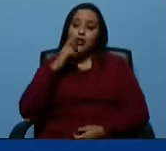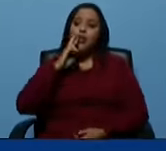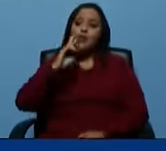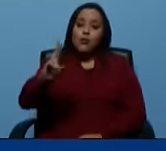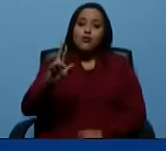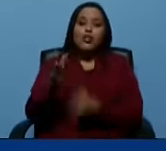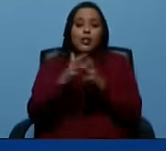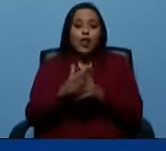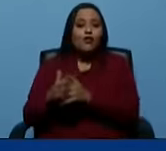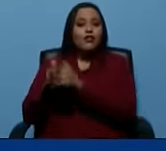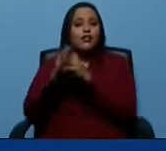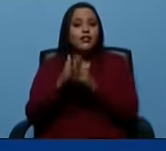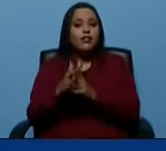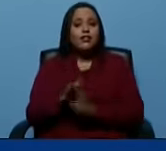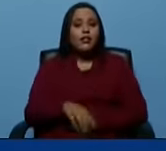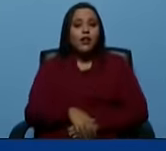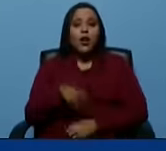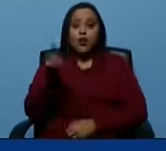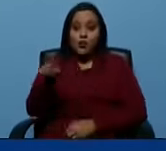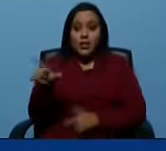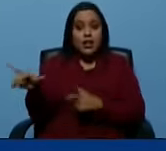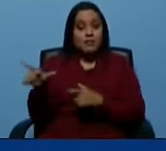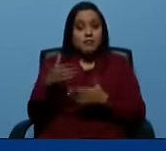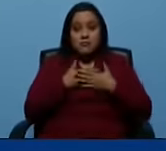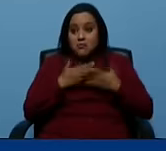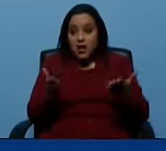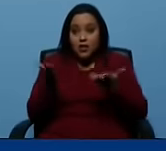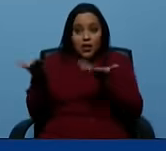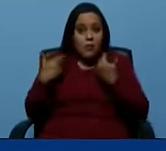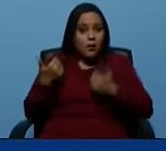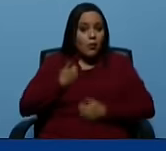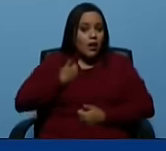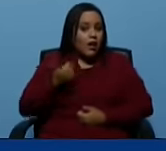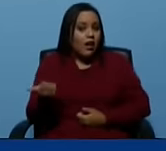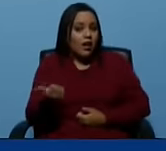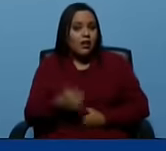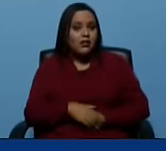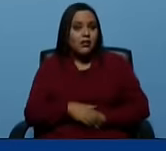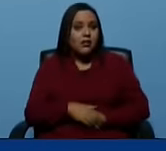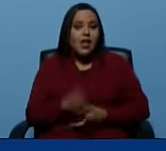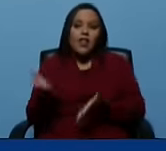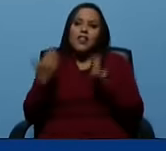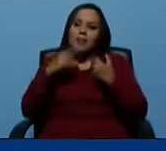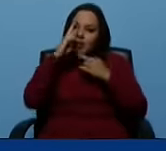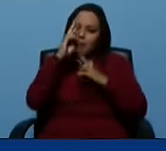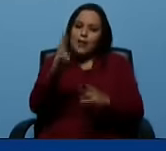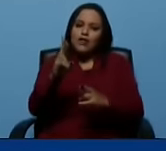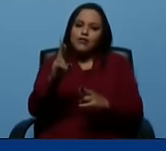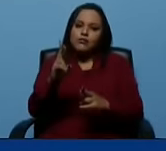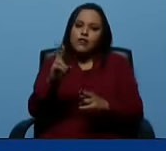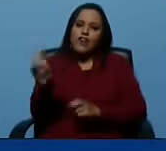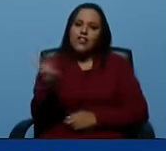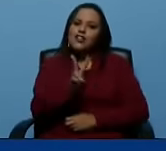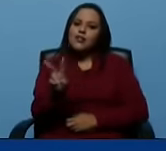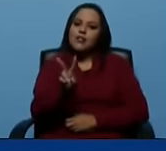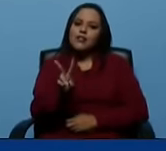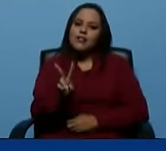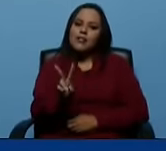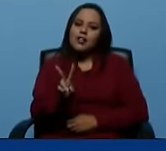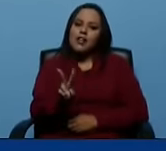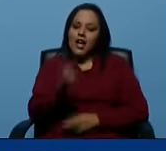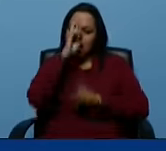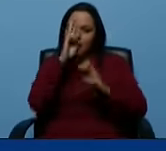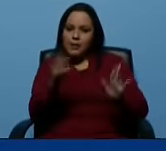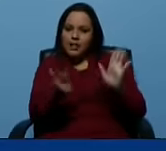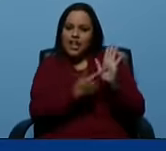los Estados Unidos de Norteamérica, ¿están dispuestos a darme lo que sea? Dame respeto a Venezuela, respeta esta